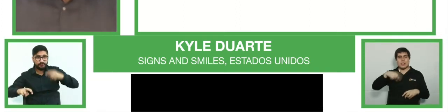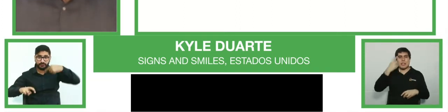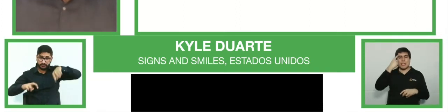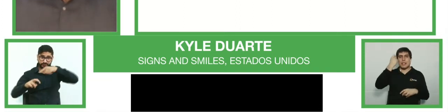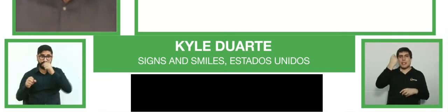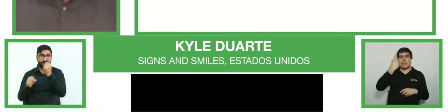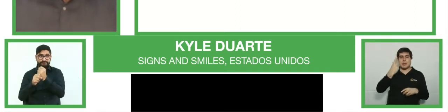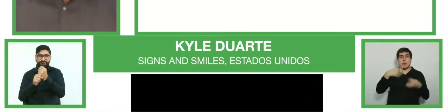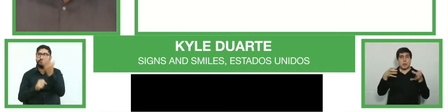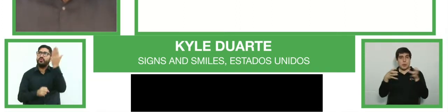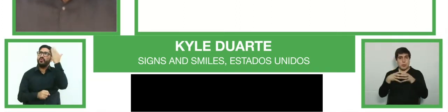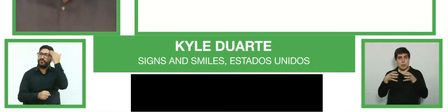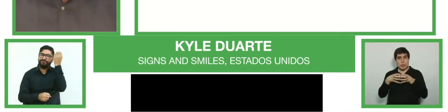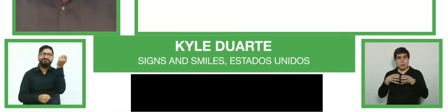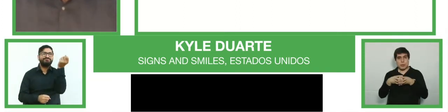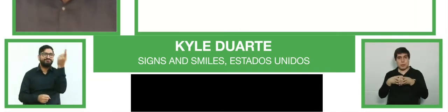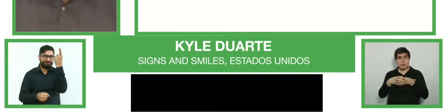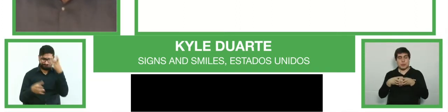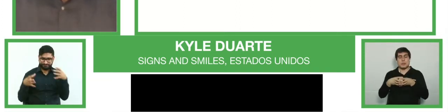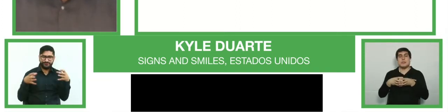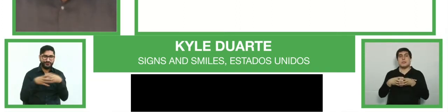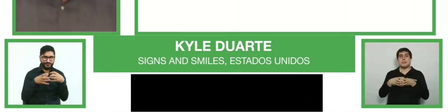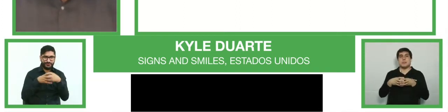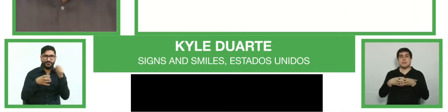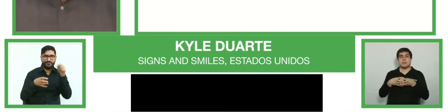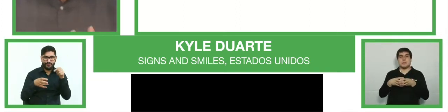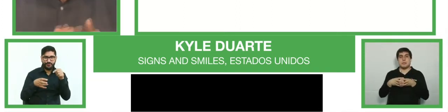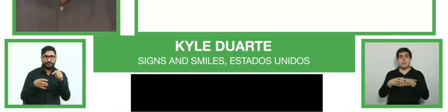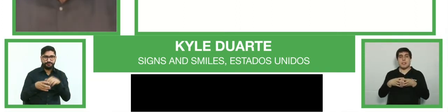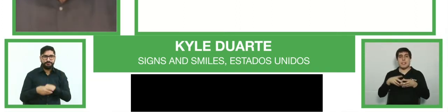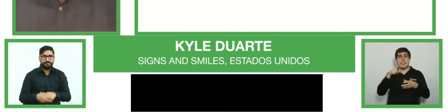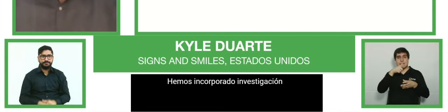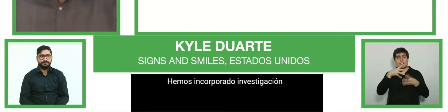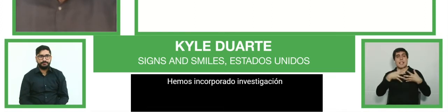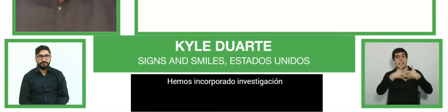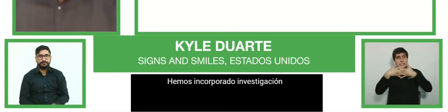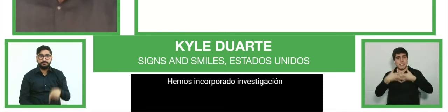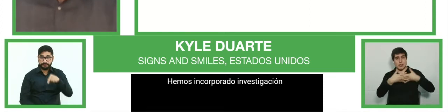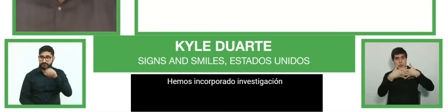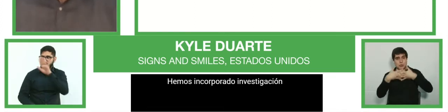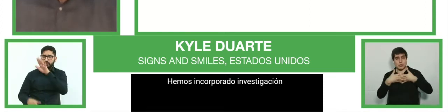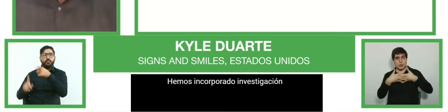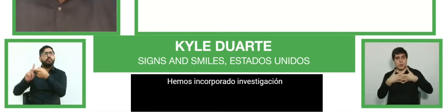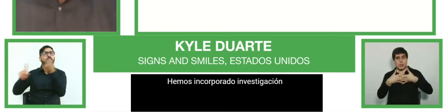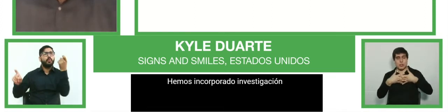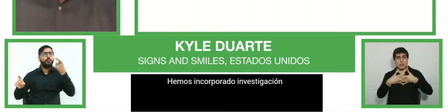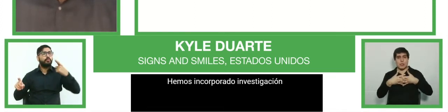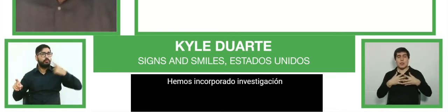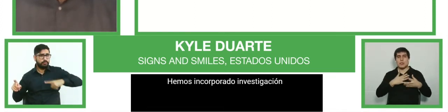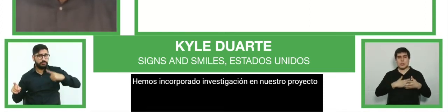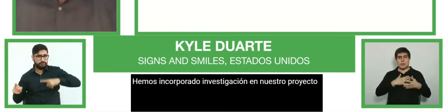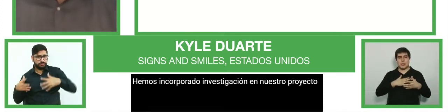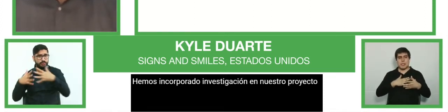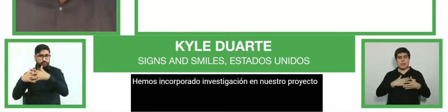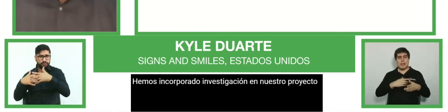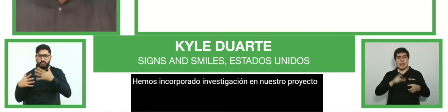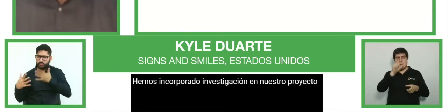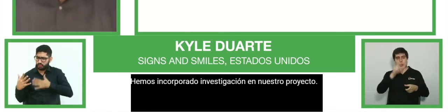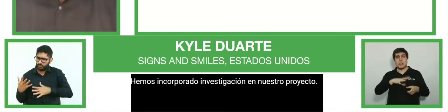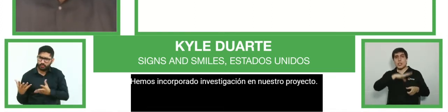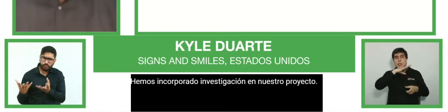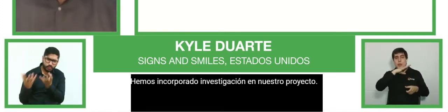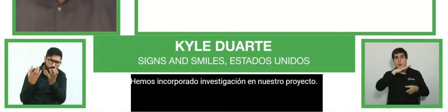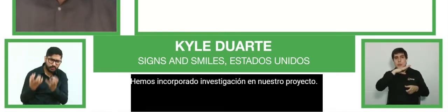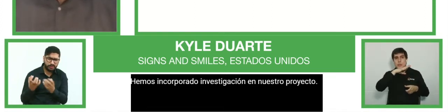como organización que principalmente está en Estados Unidos, queríamos conectar a los usuarios de nuestro proyecto